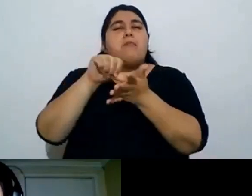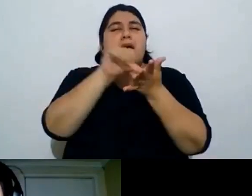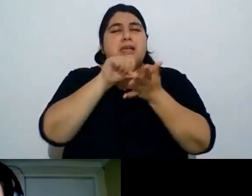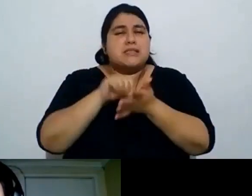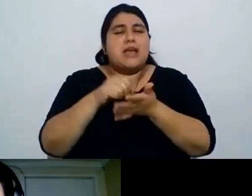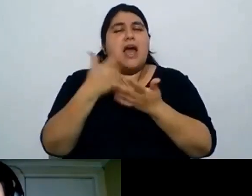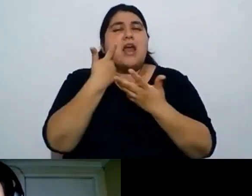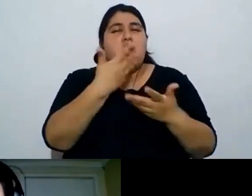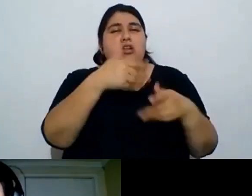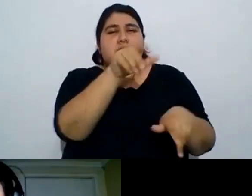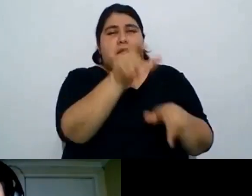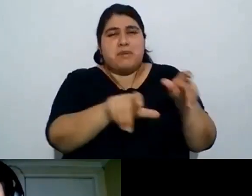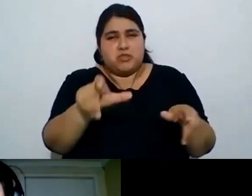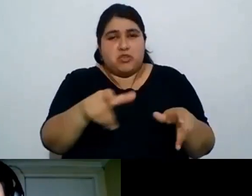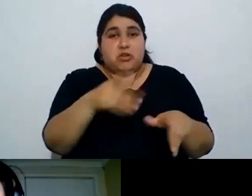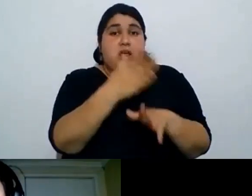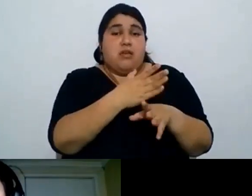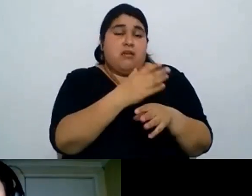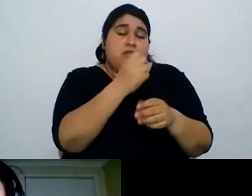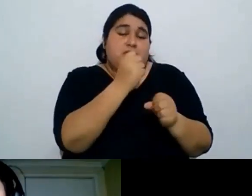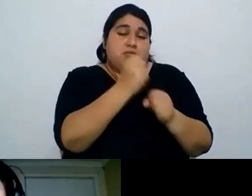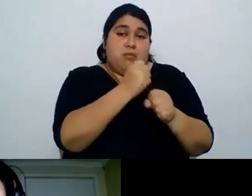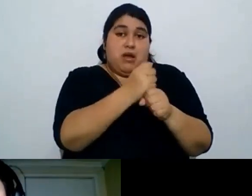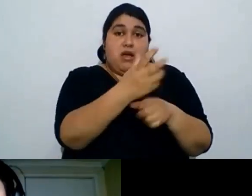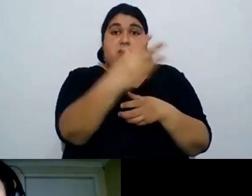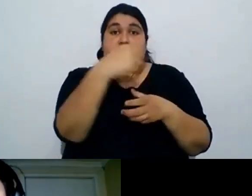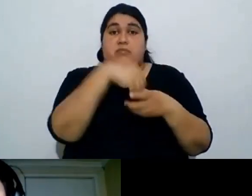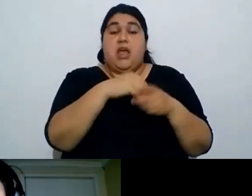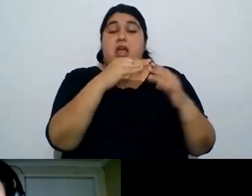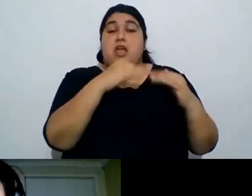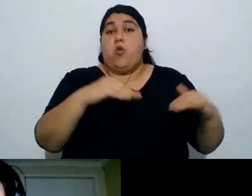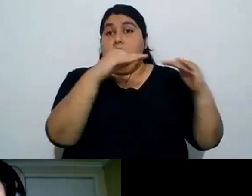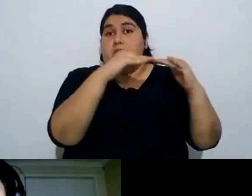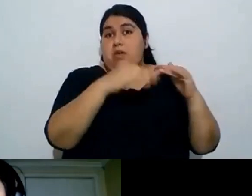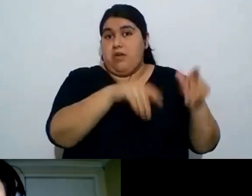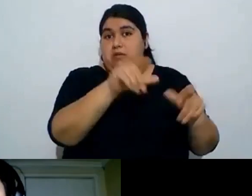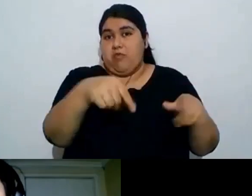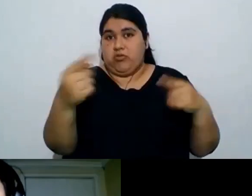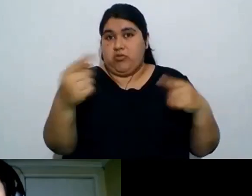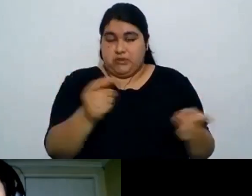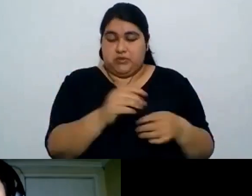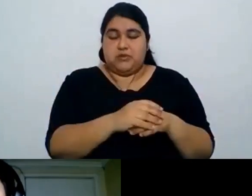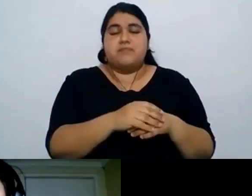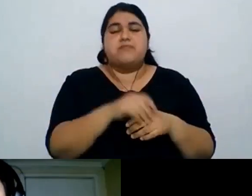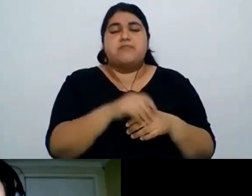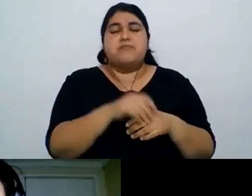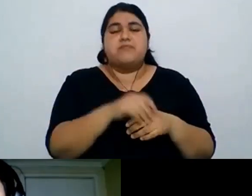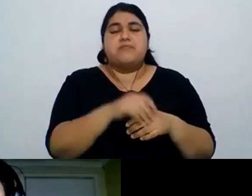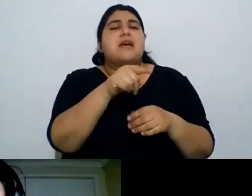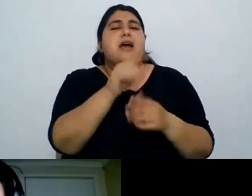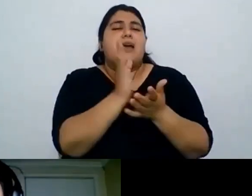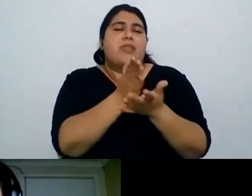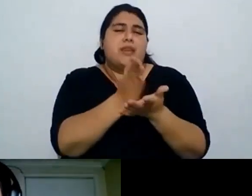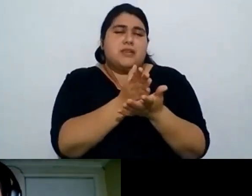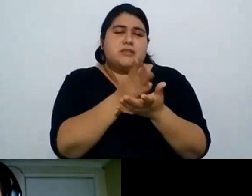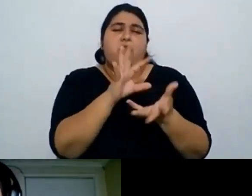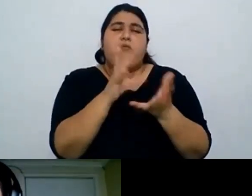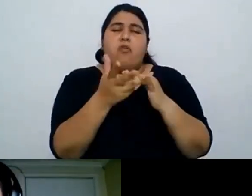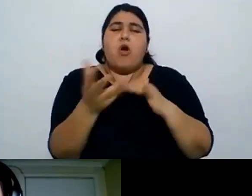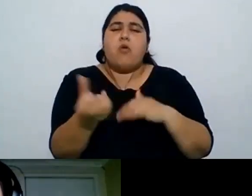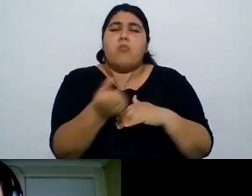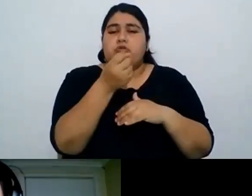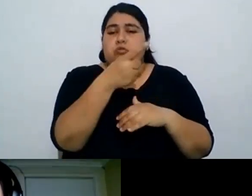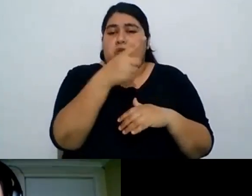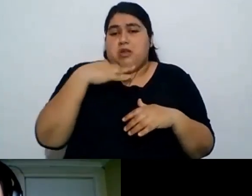con discapacidad a trabajar en igualdad de condiciones con las demás. Ello incluye el derecho de tener la oportunidad de ganarse la